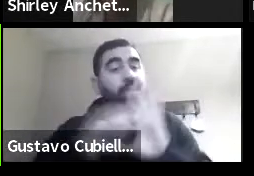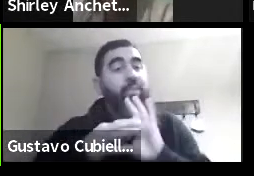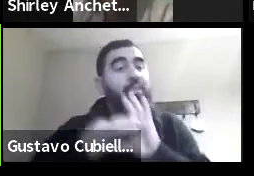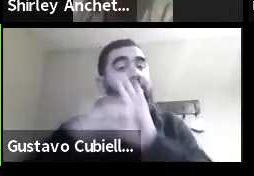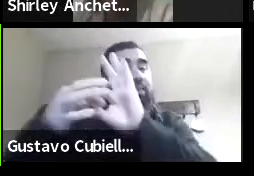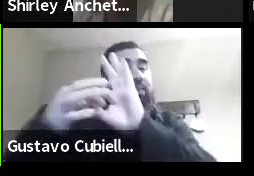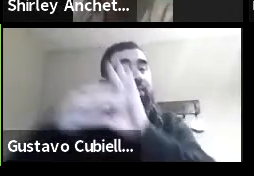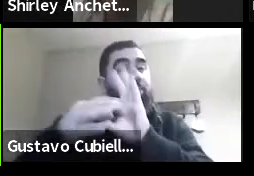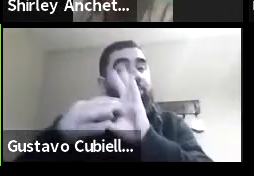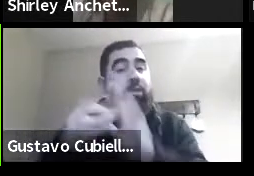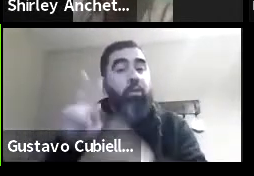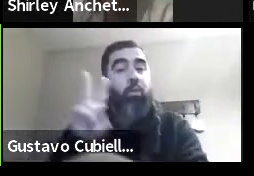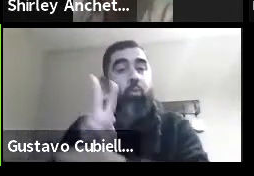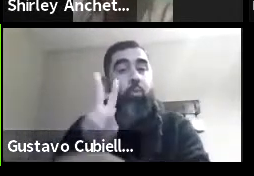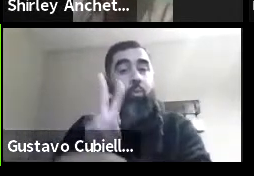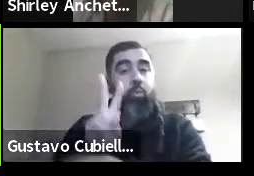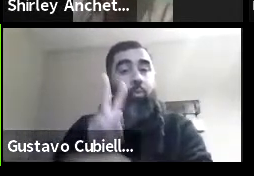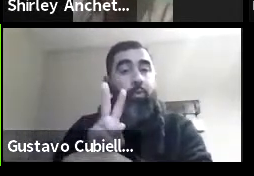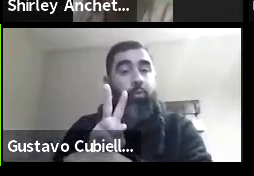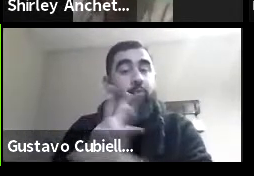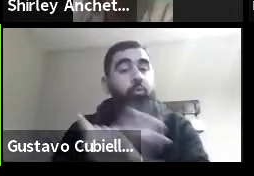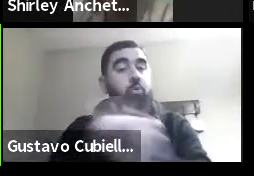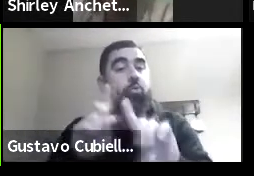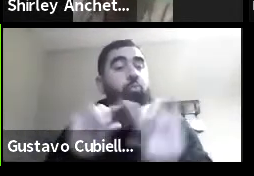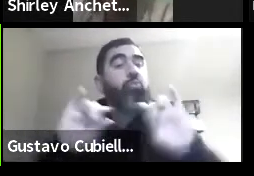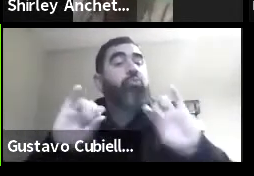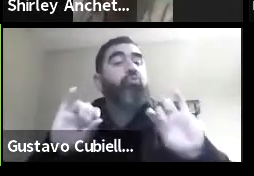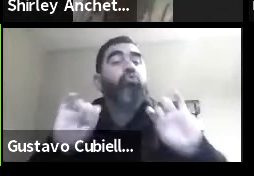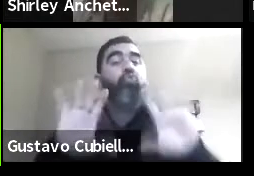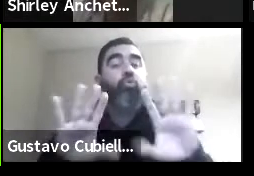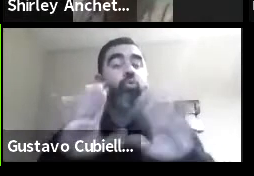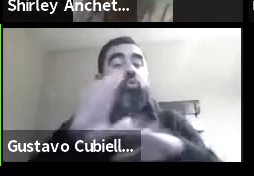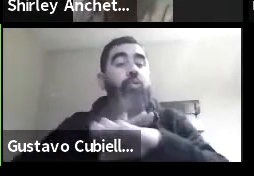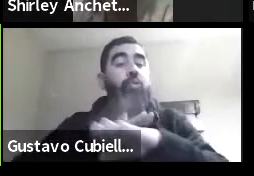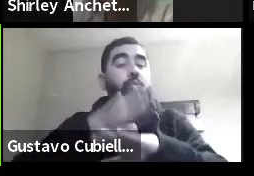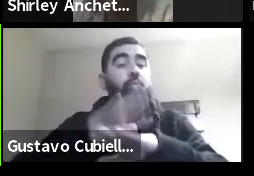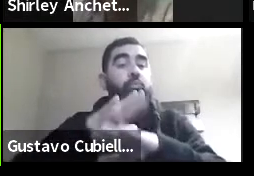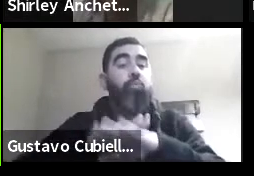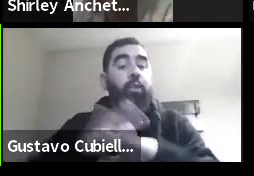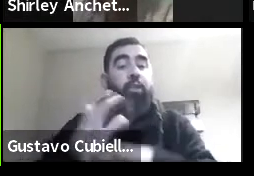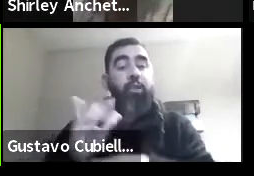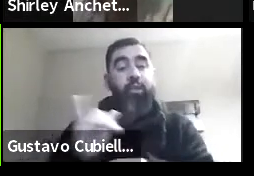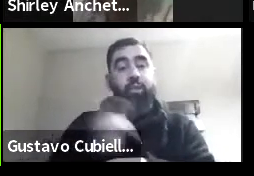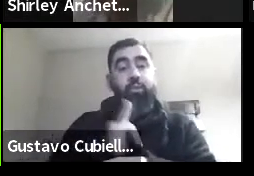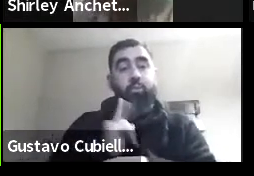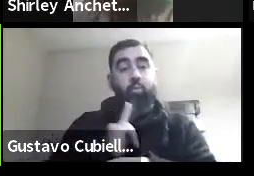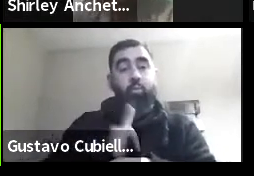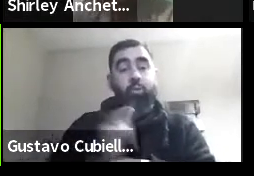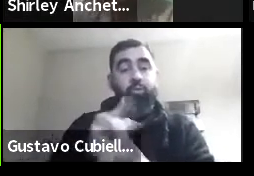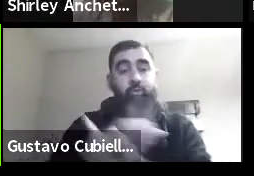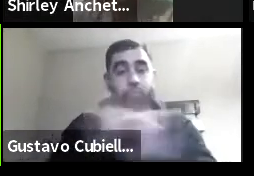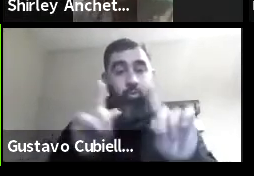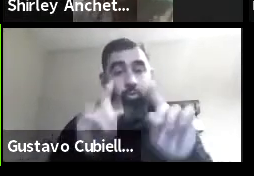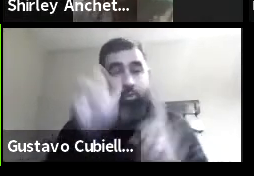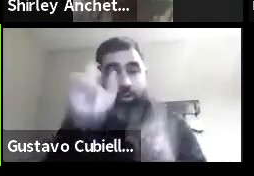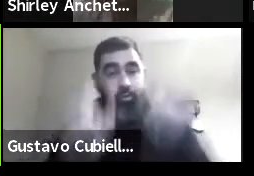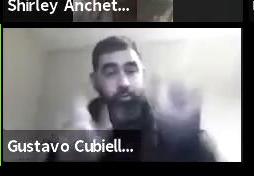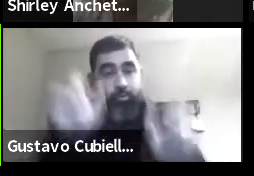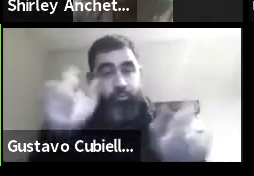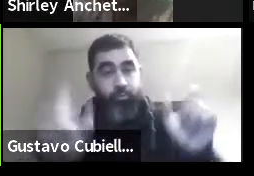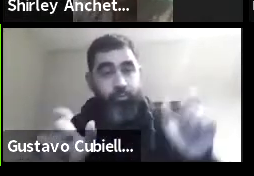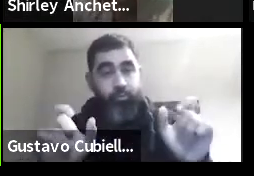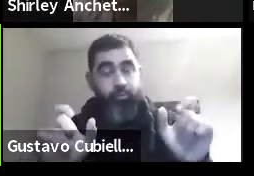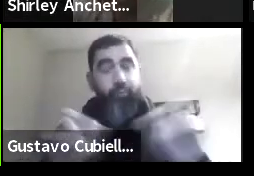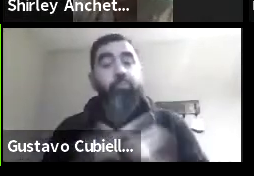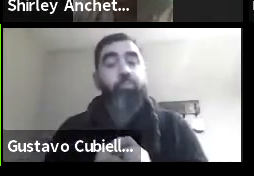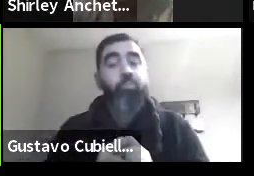de cuidados, no es ya una responsabilidad individual de las personas y